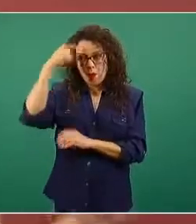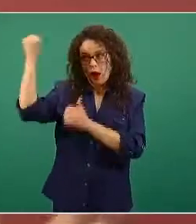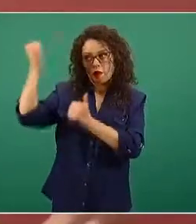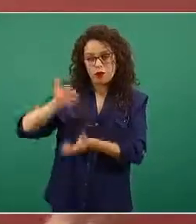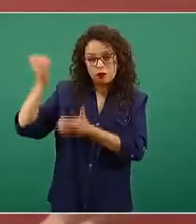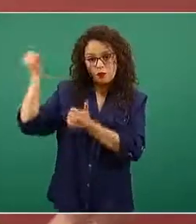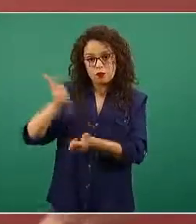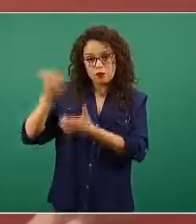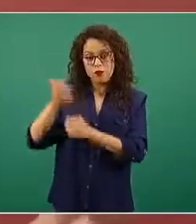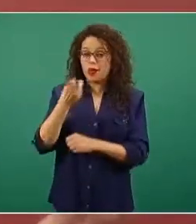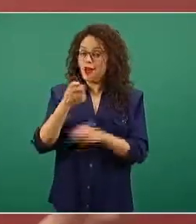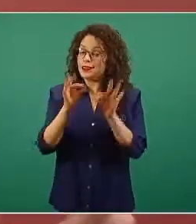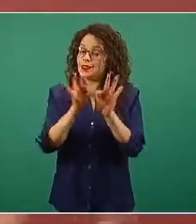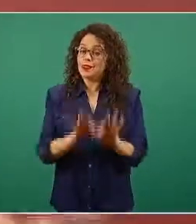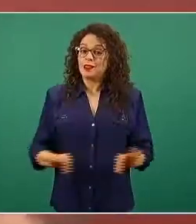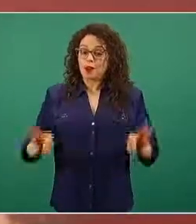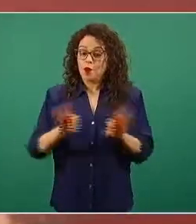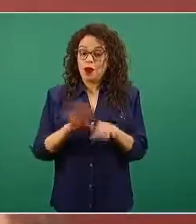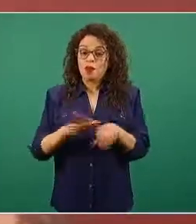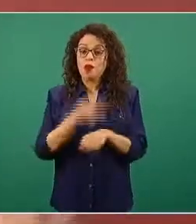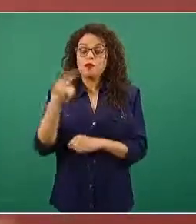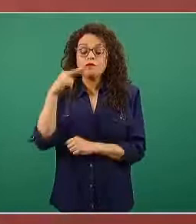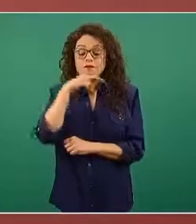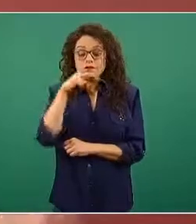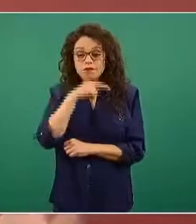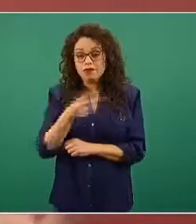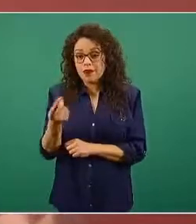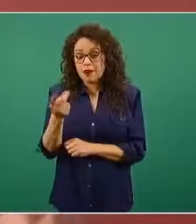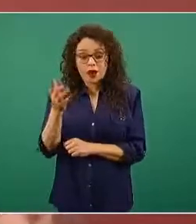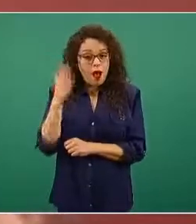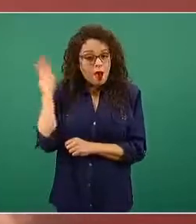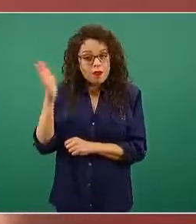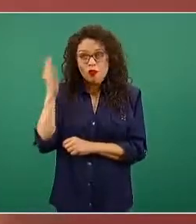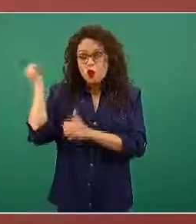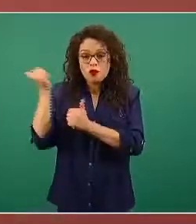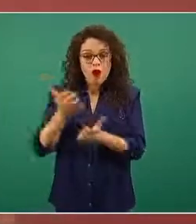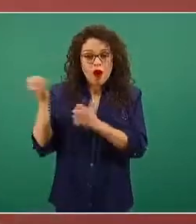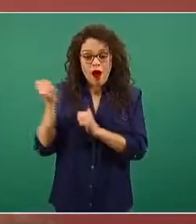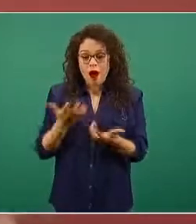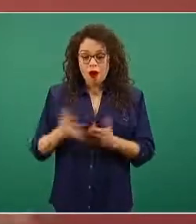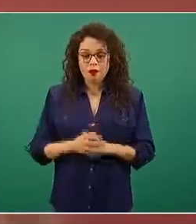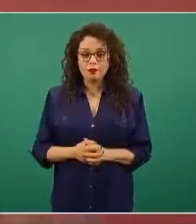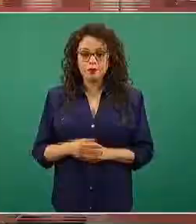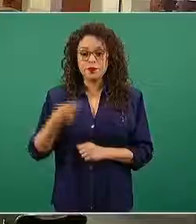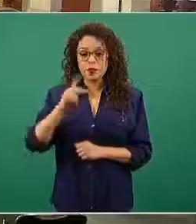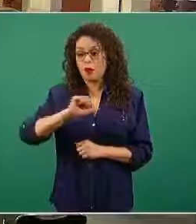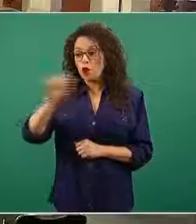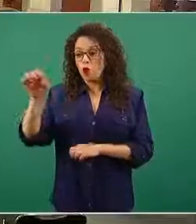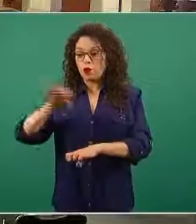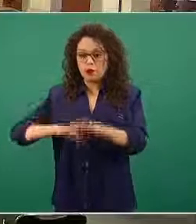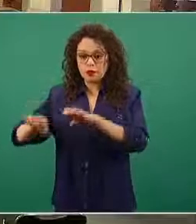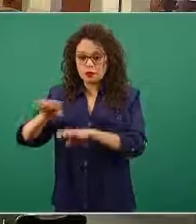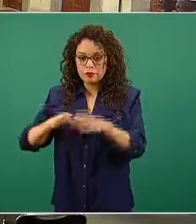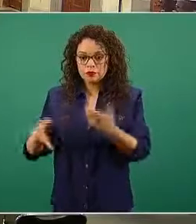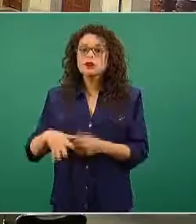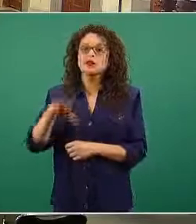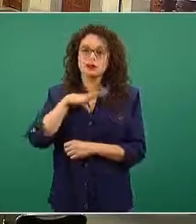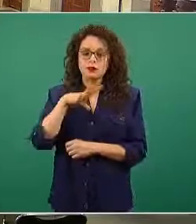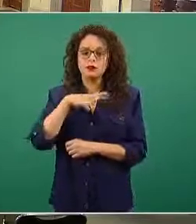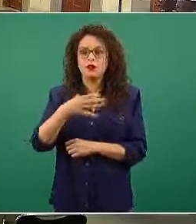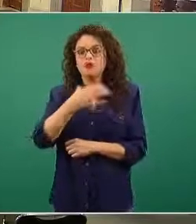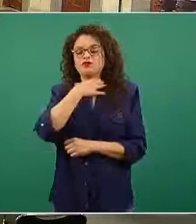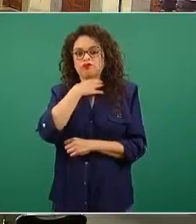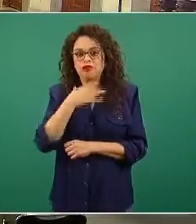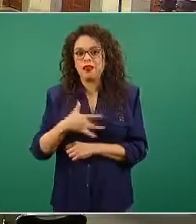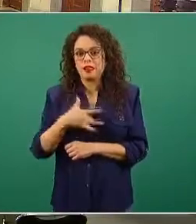tener vacuna lo más pronto posible, pero obviamente esta y otras compañías están sujetas a mucha presión por lograr